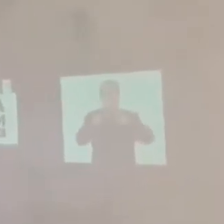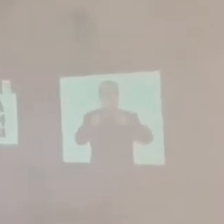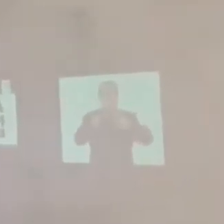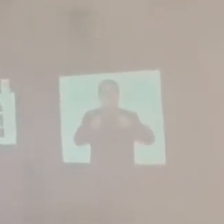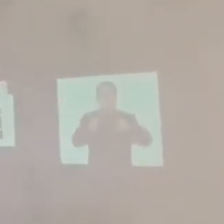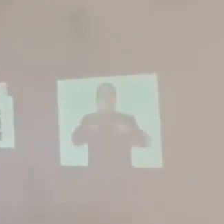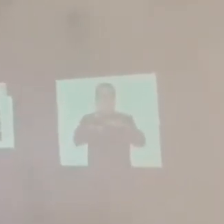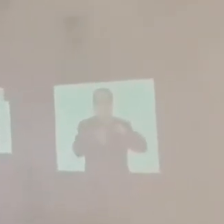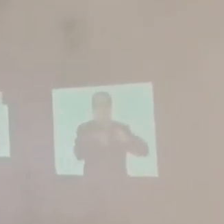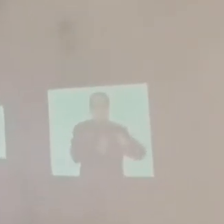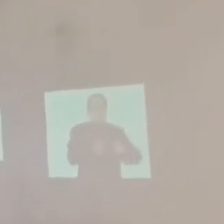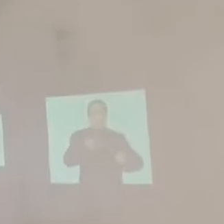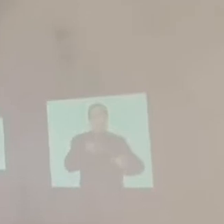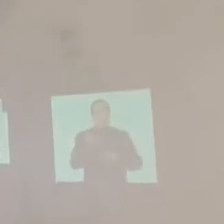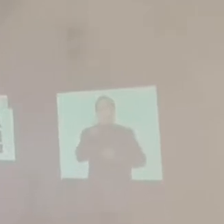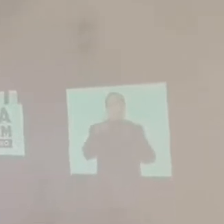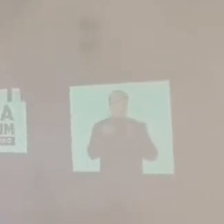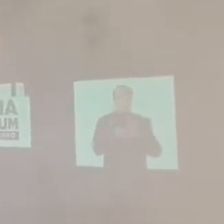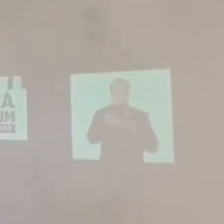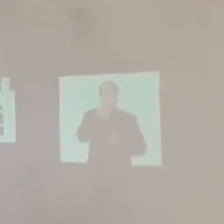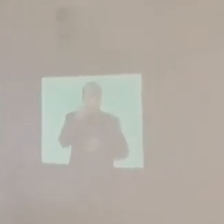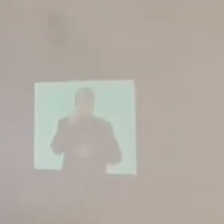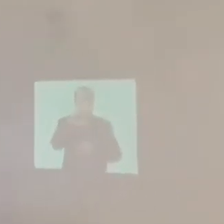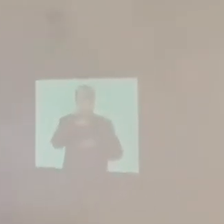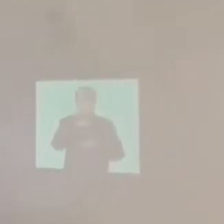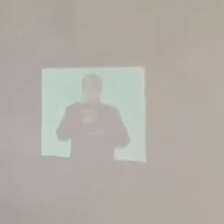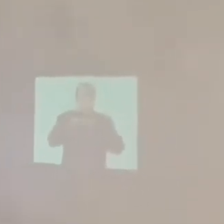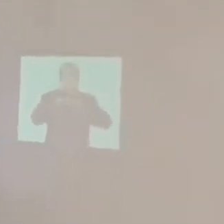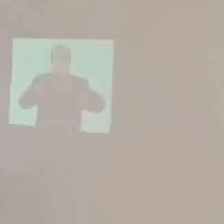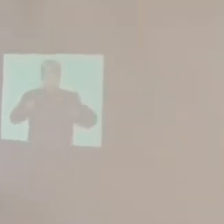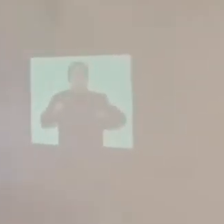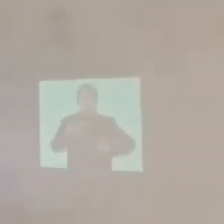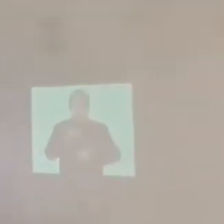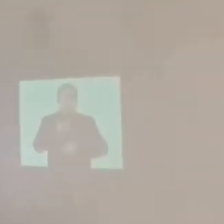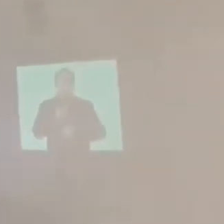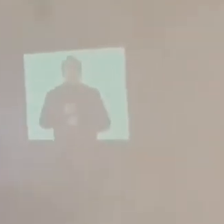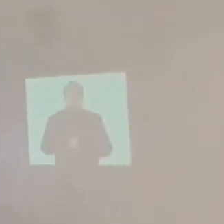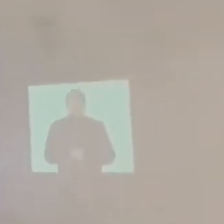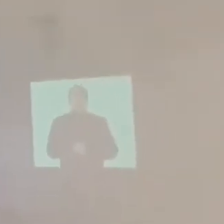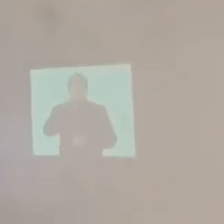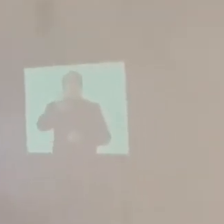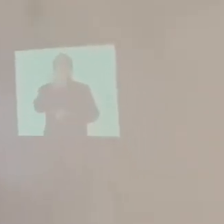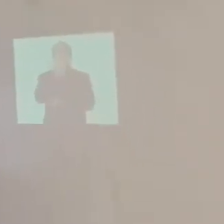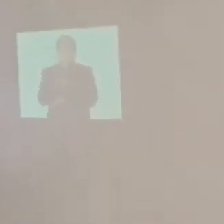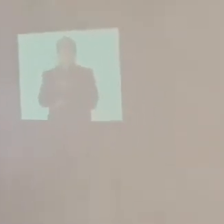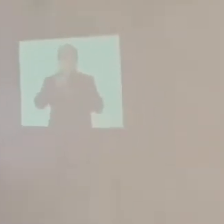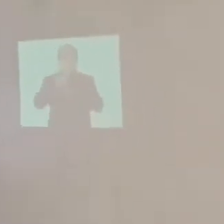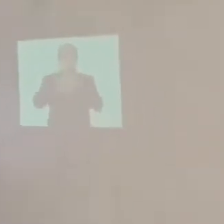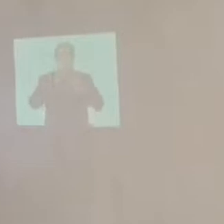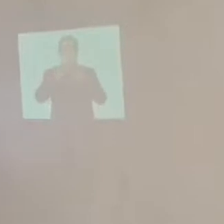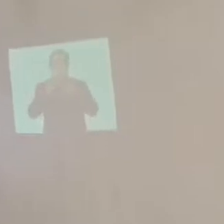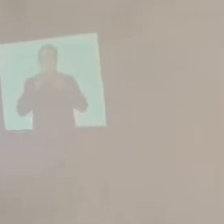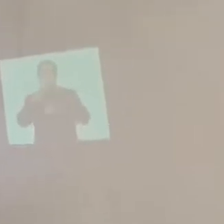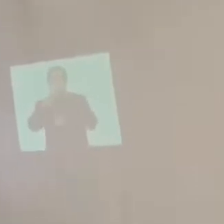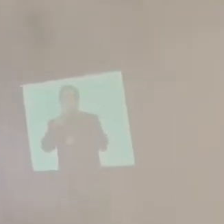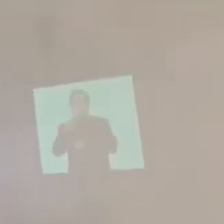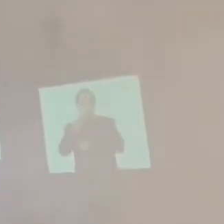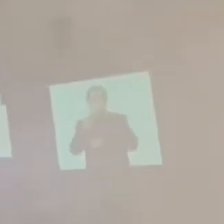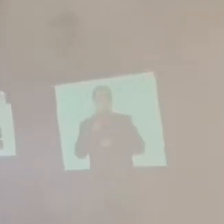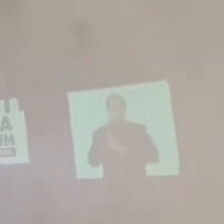hemos instalado 1,800 puntos de medición y adecuado el 60% de toda la red de agua